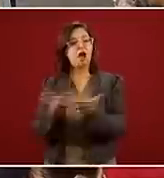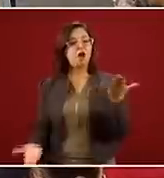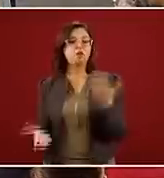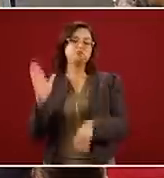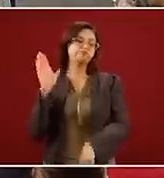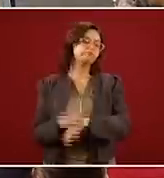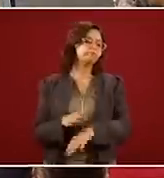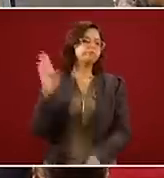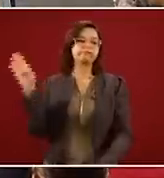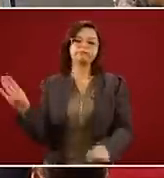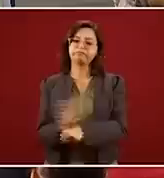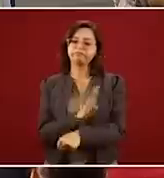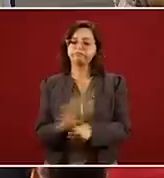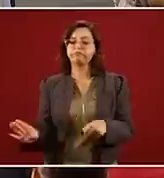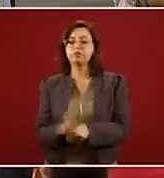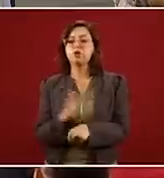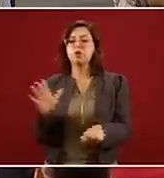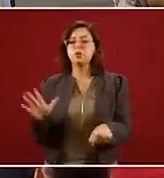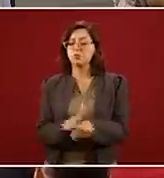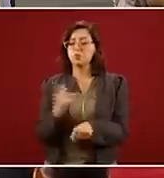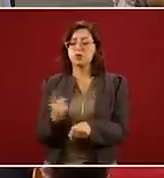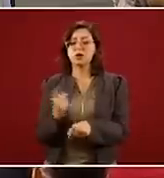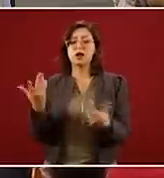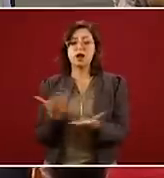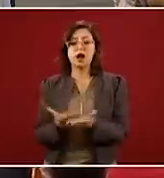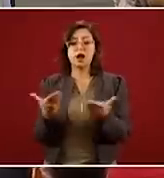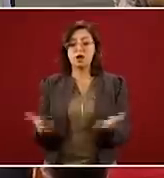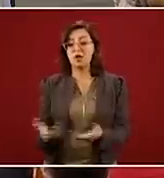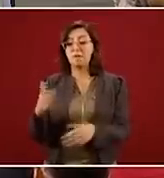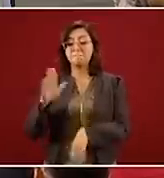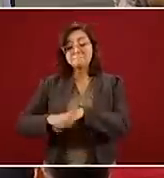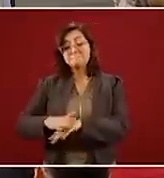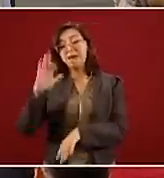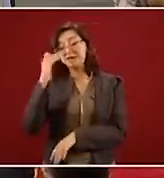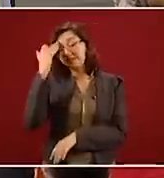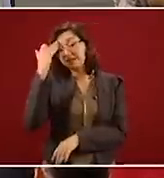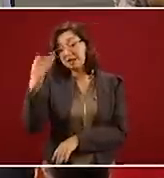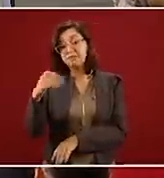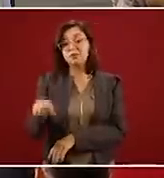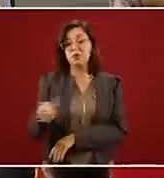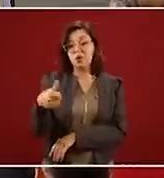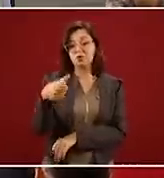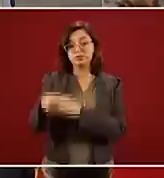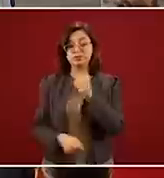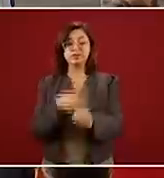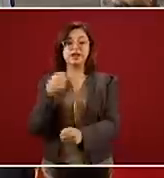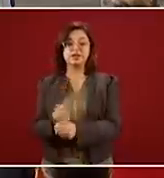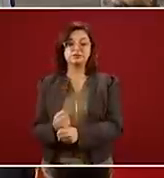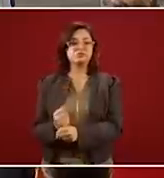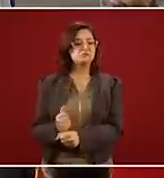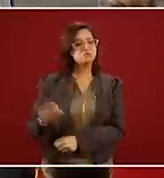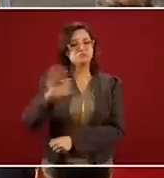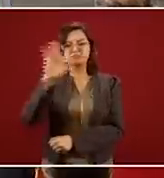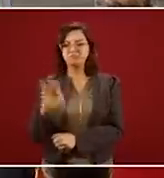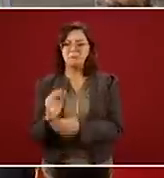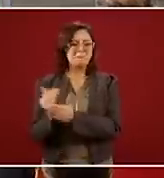superior, porque aquí el bono fue a 11 años, no a 10, y la tasa es sustancialmente menor